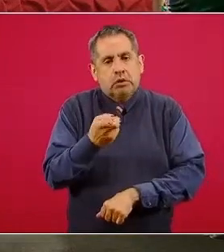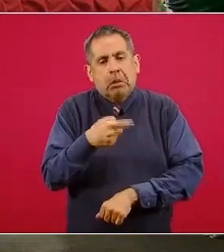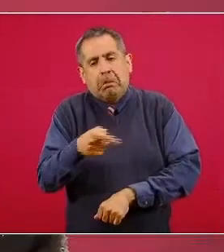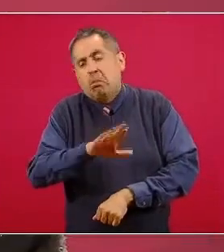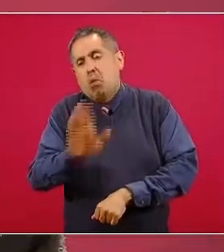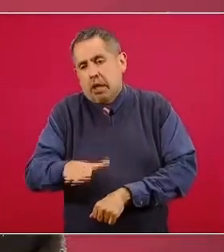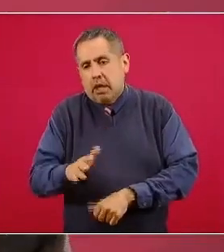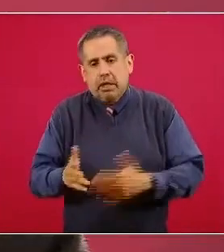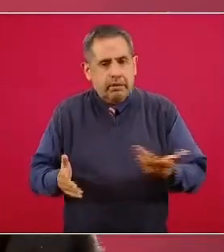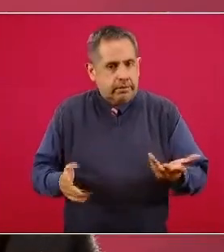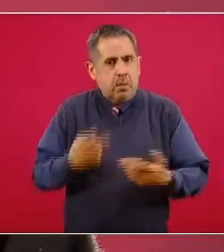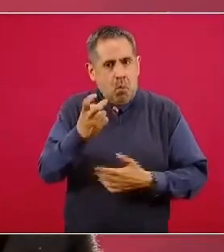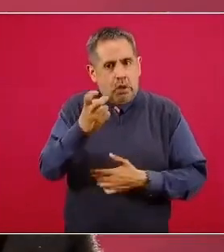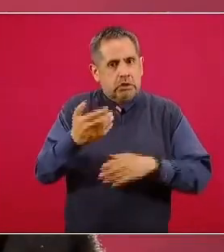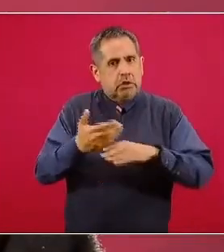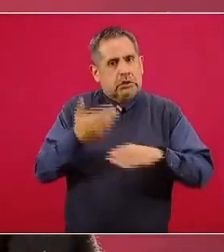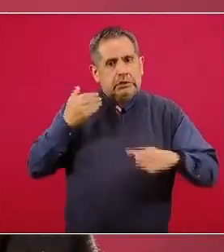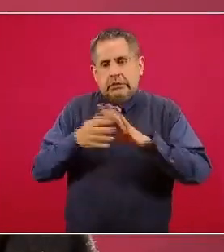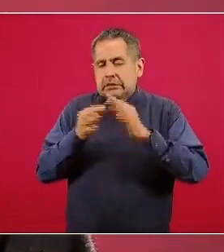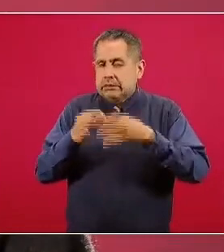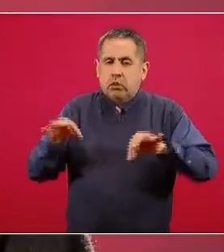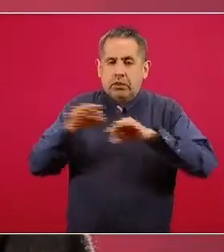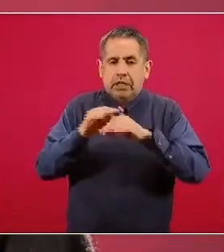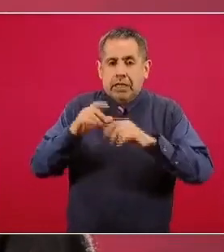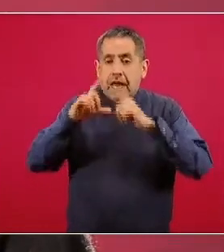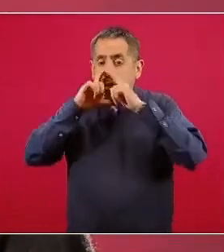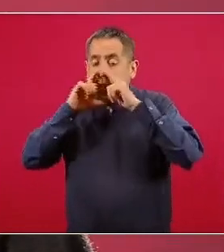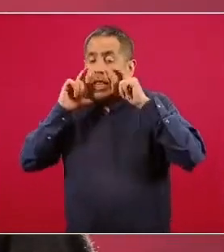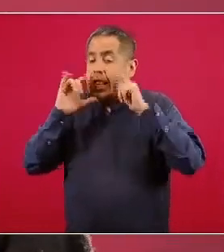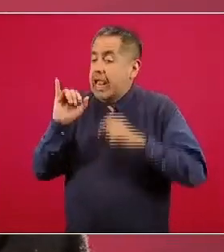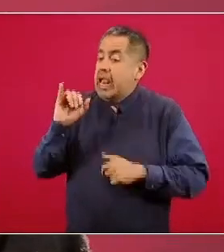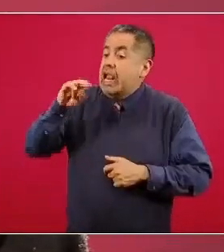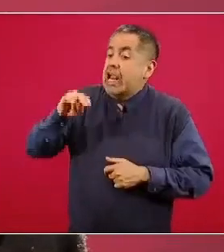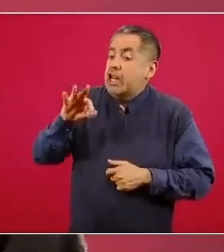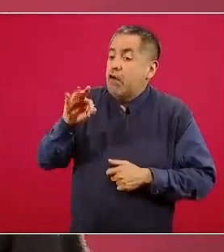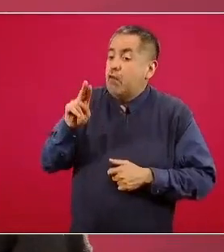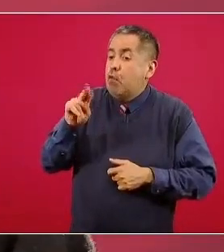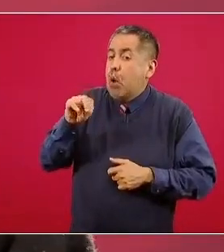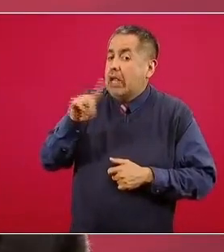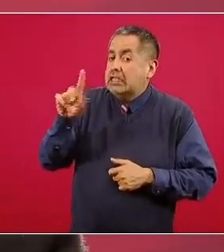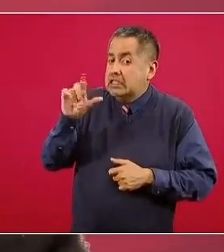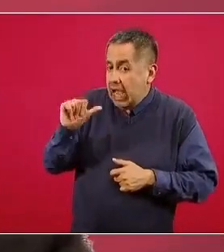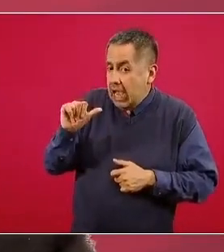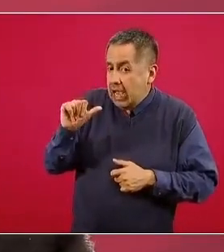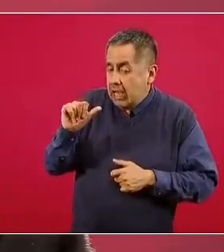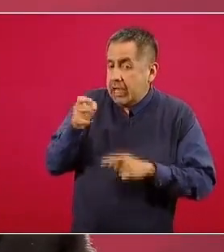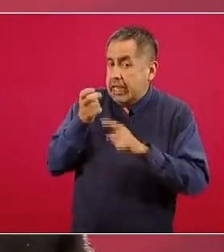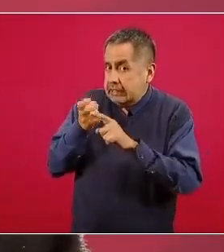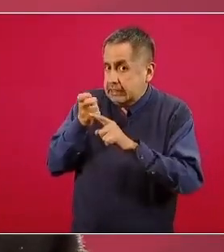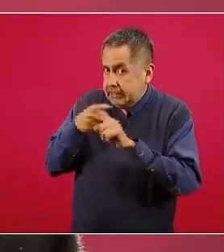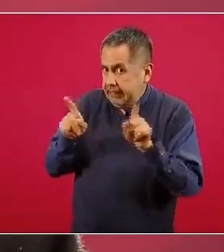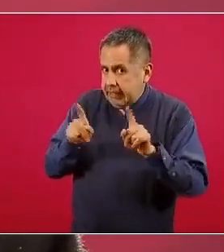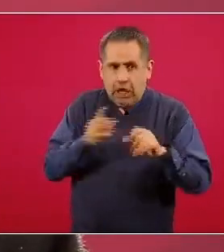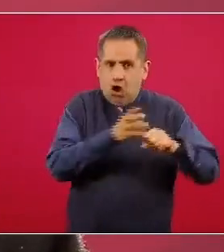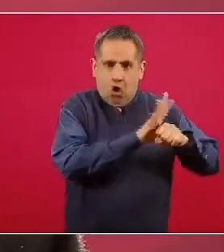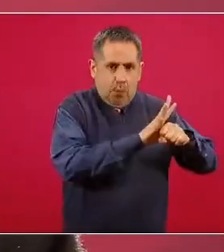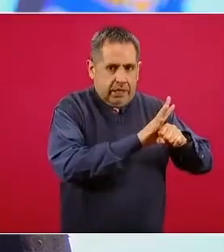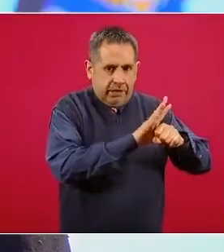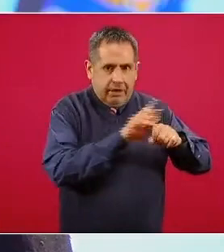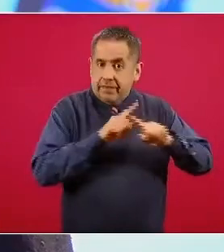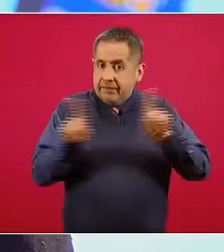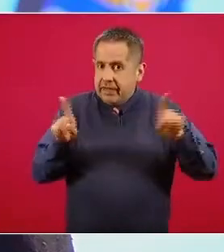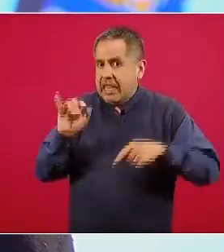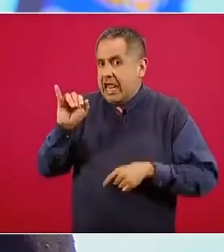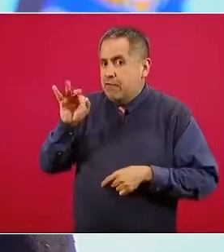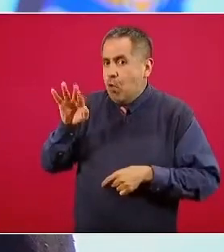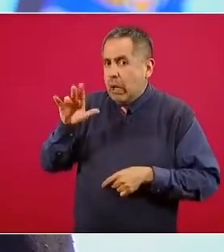como lo dijo la doctora Veras al inicio, la vacuna contra la influenza tiene como propósito disminuir la probabilidad de enfermedad grave y